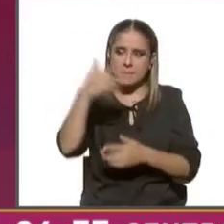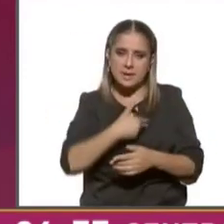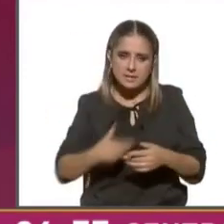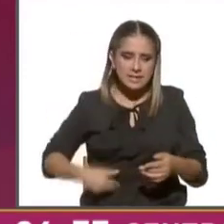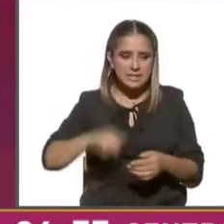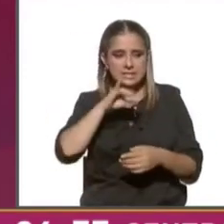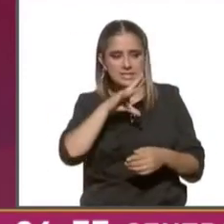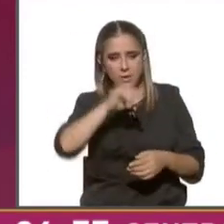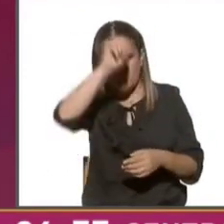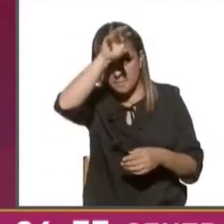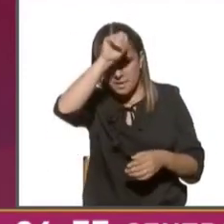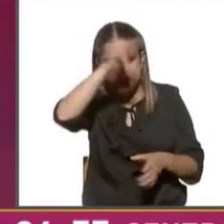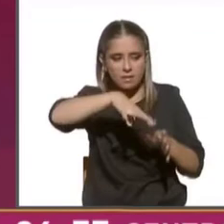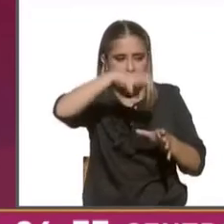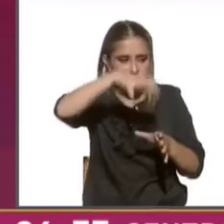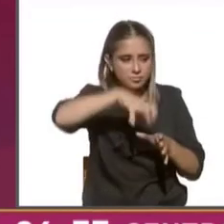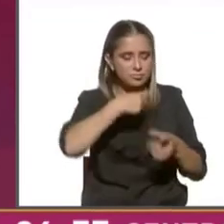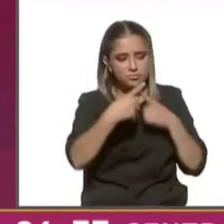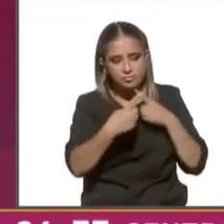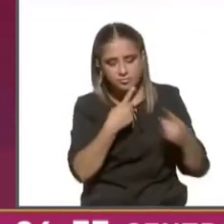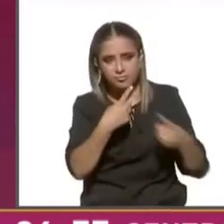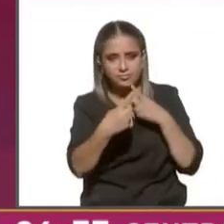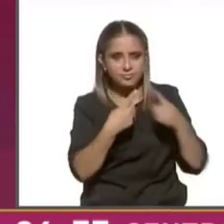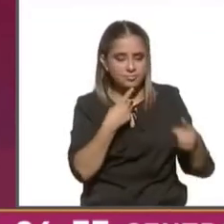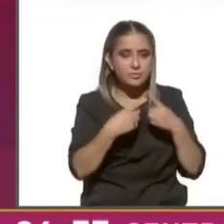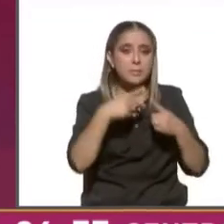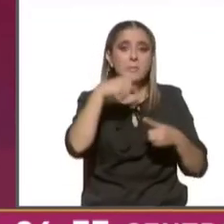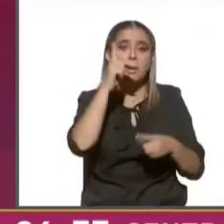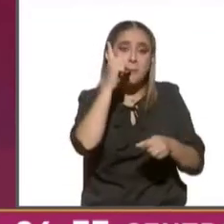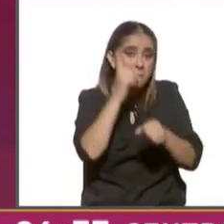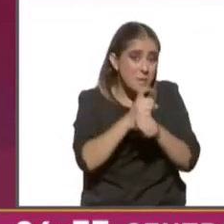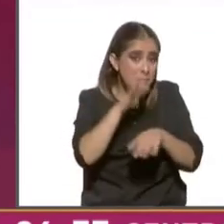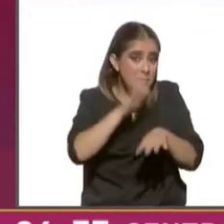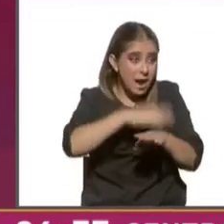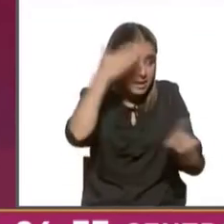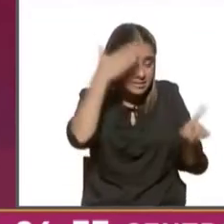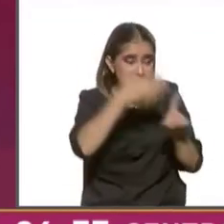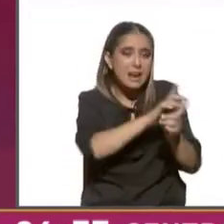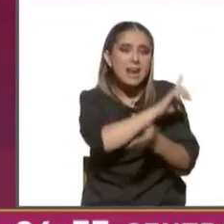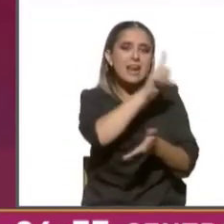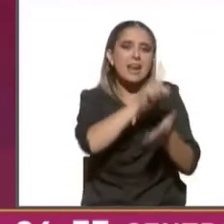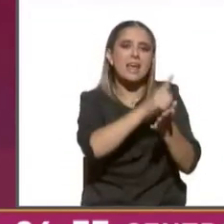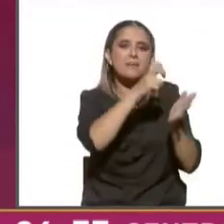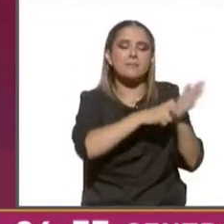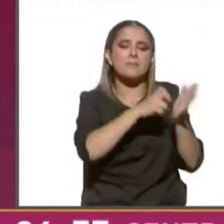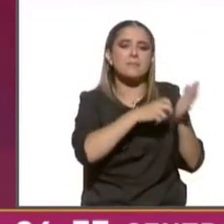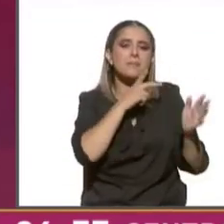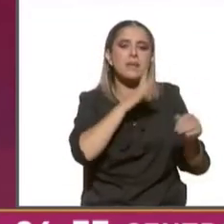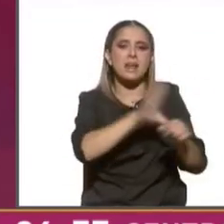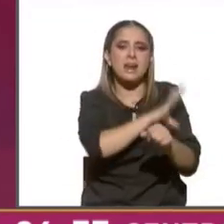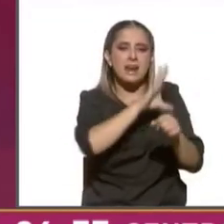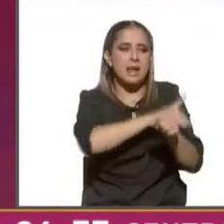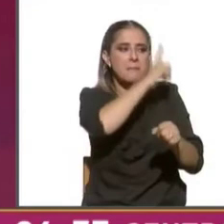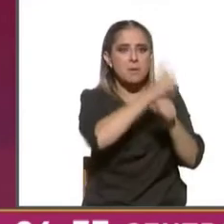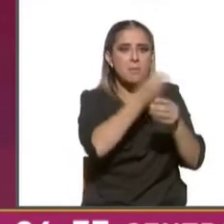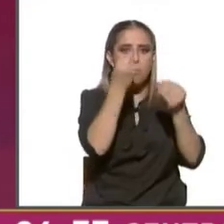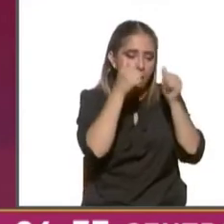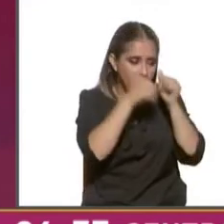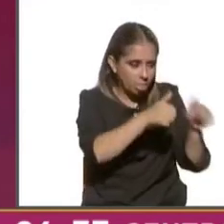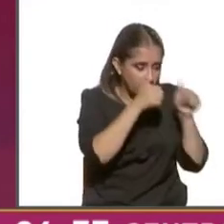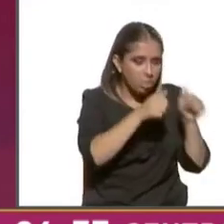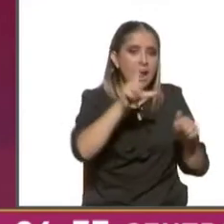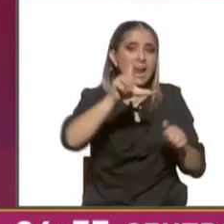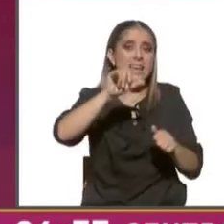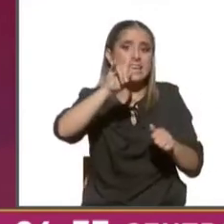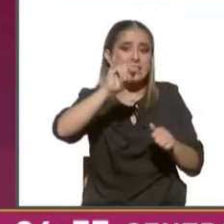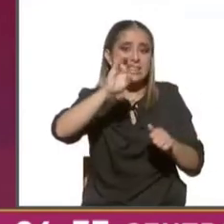tema estaba sobre la mesa, pero más se enfocaba al tema de la reforma eléctrica y la propuesta del presidente. El asunto del litio como que